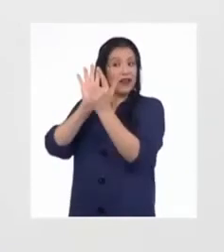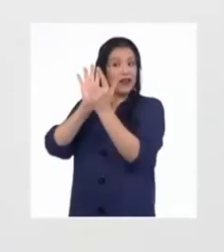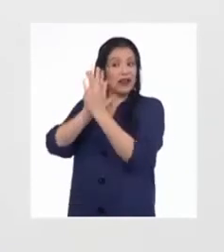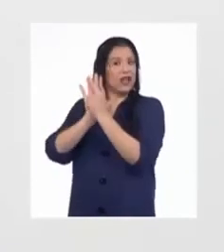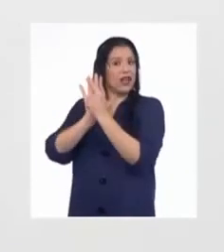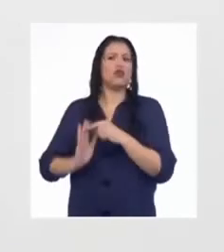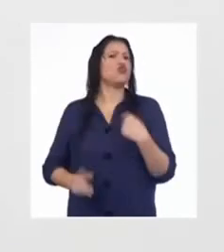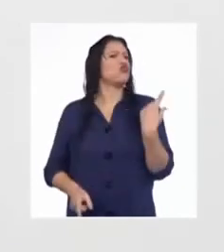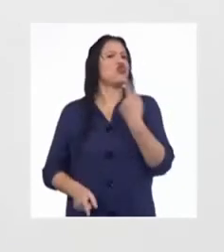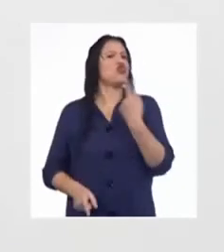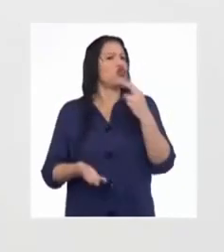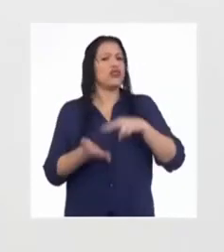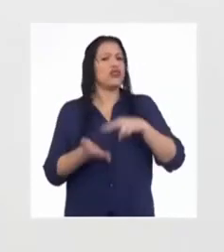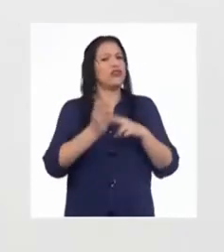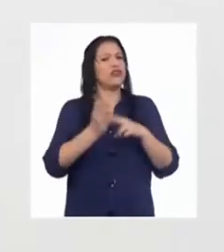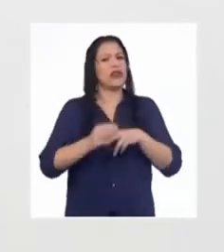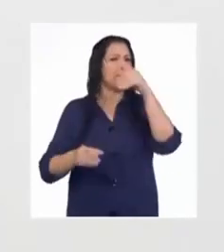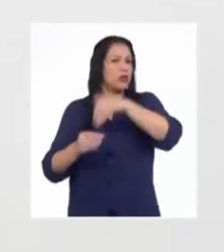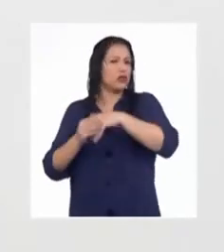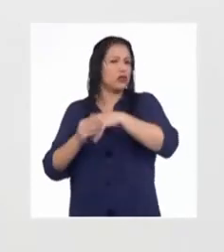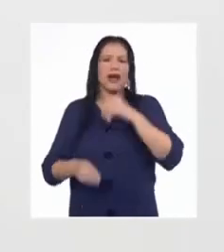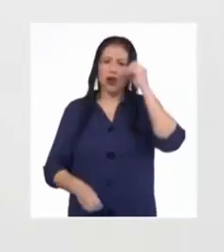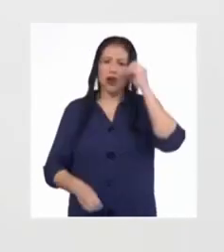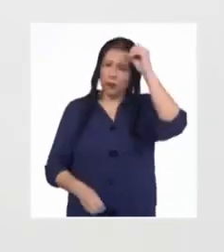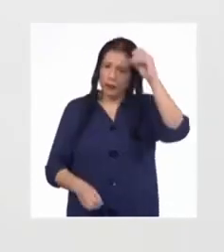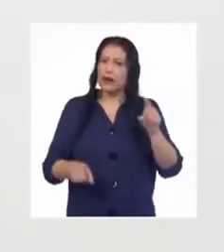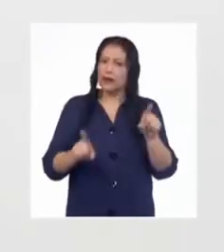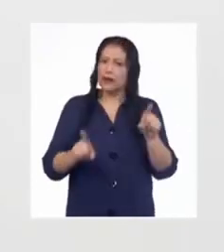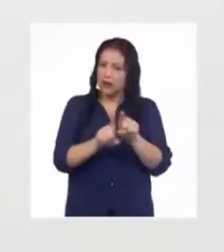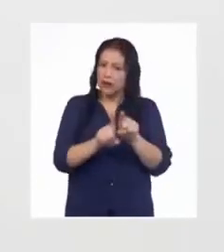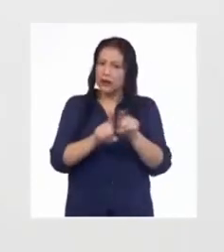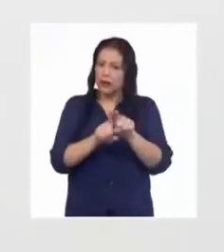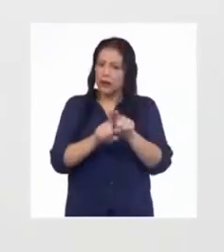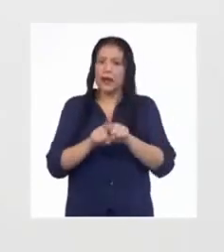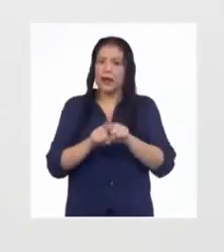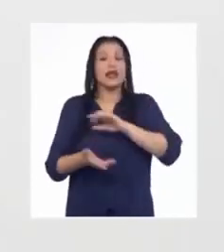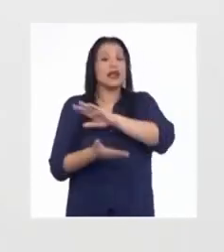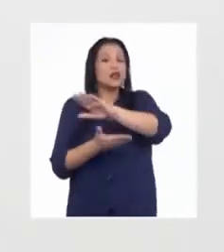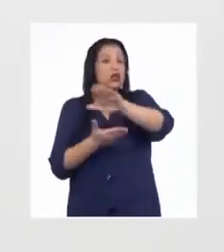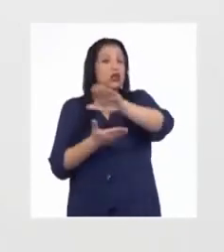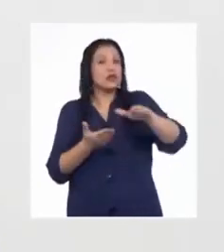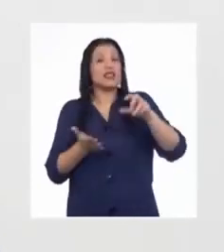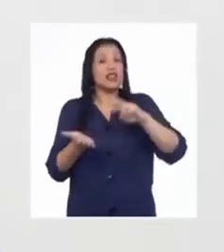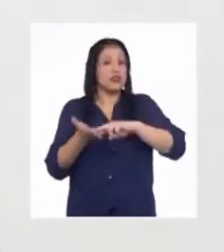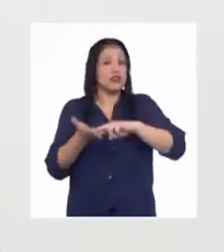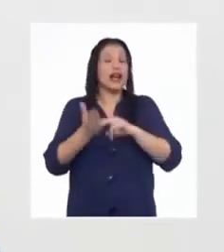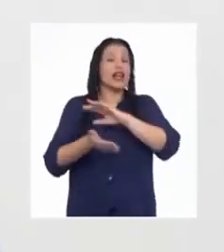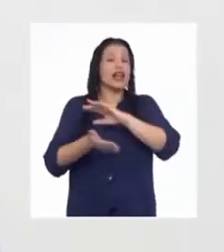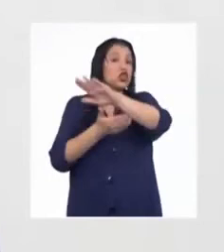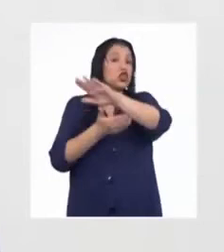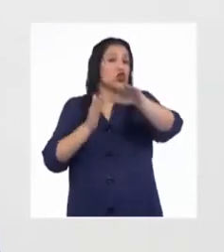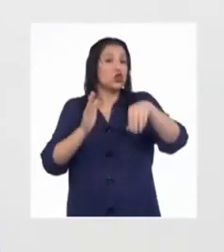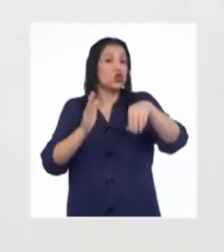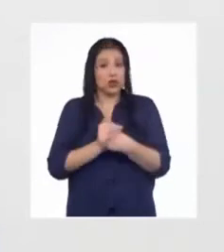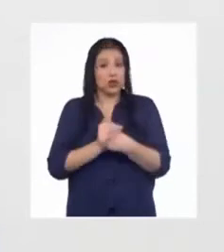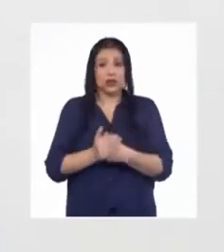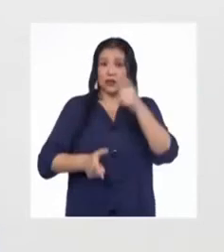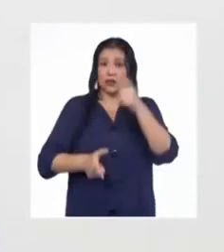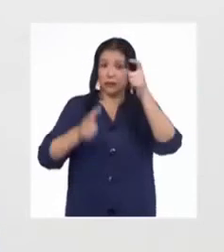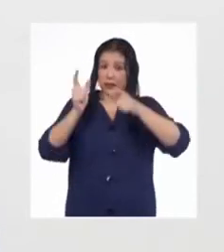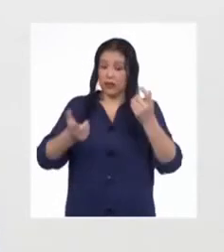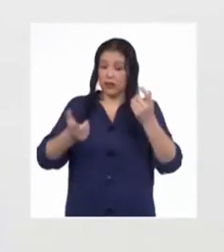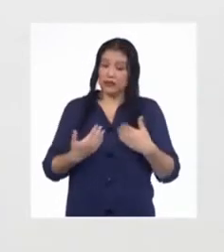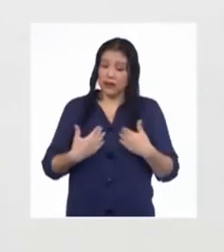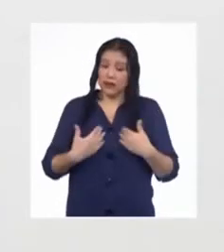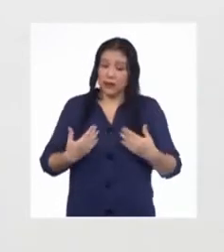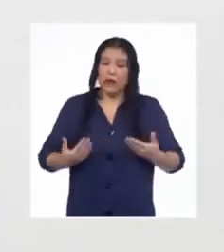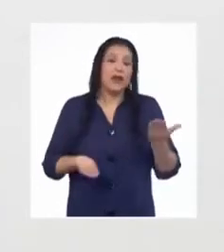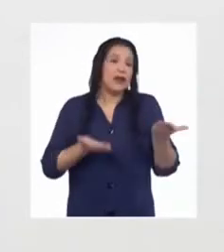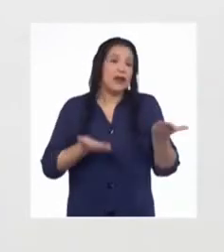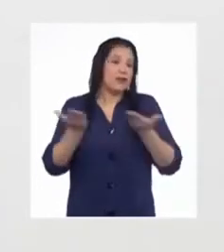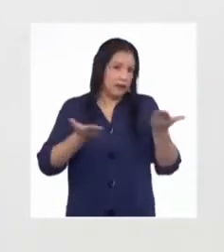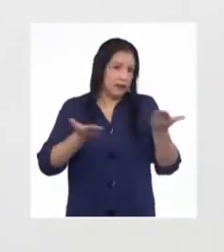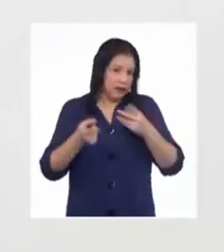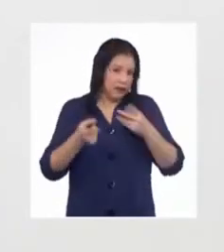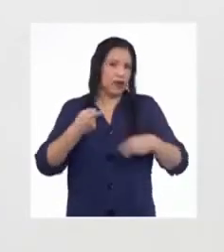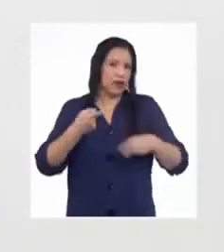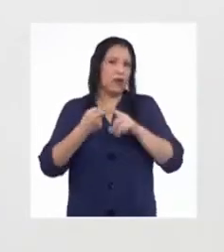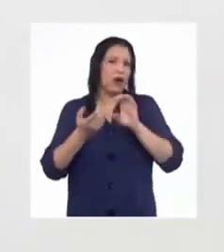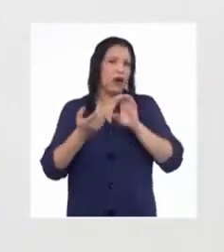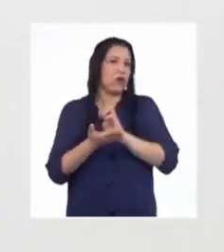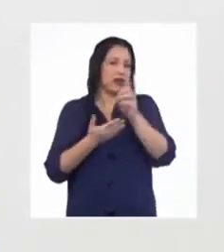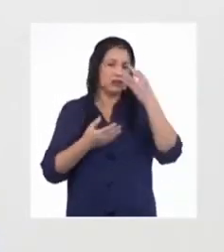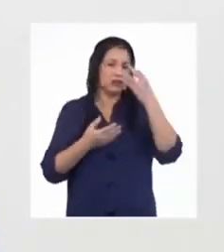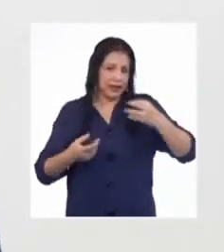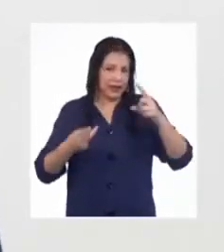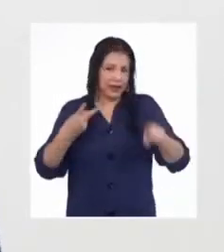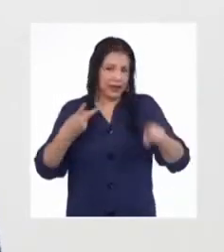votar y opinar, significa también que todos podamos acceder a servicios como por ejemplo educación de